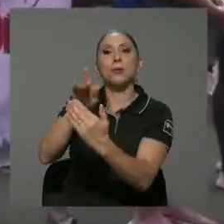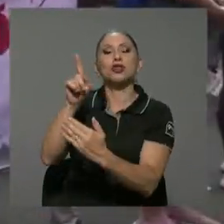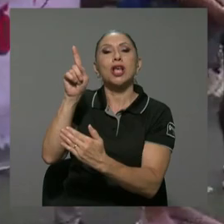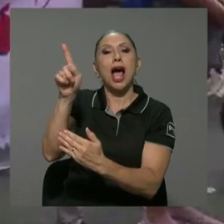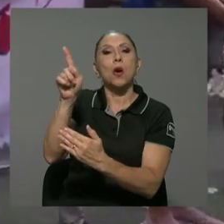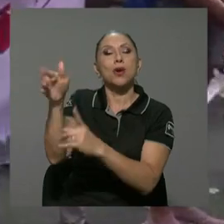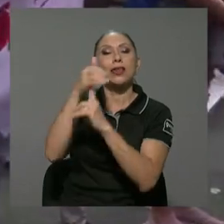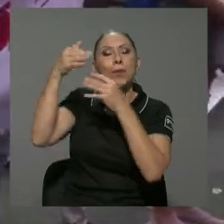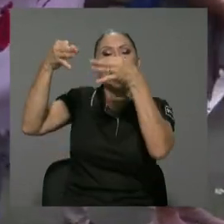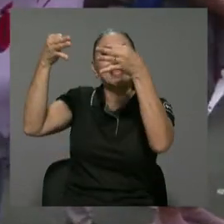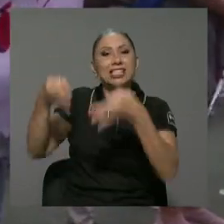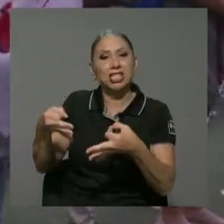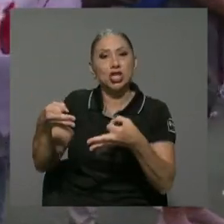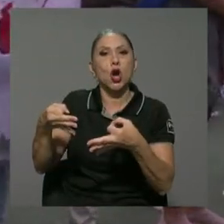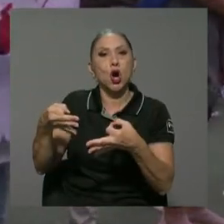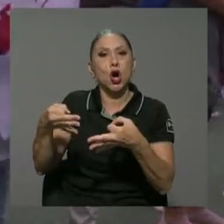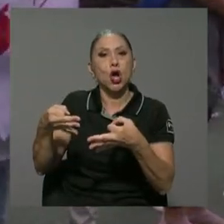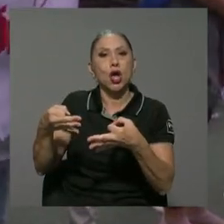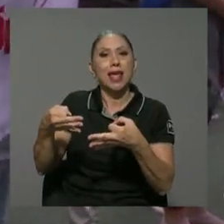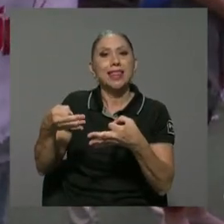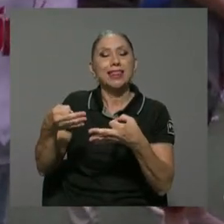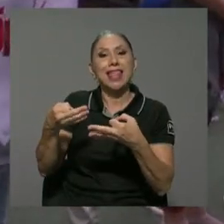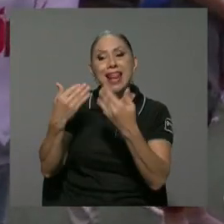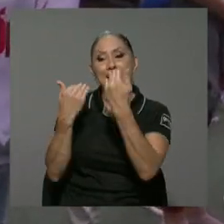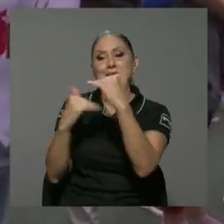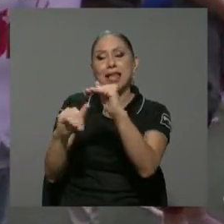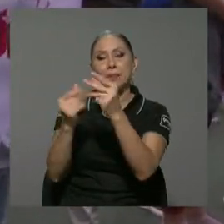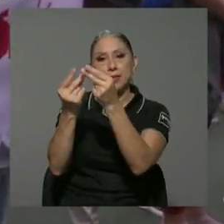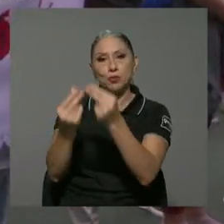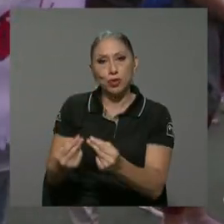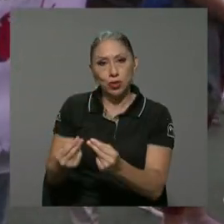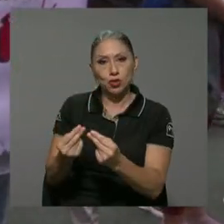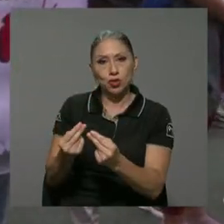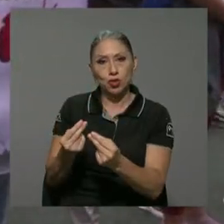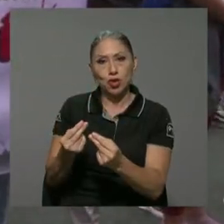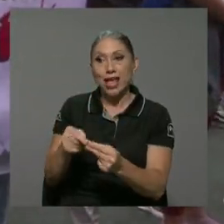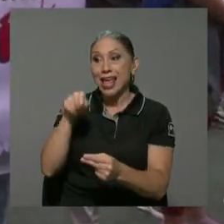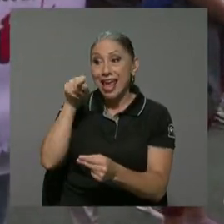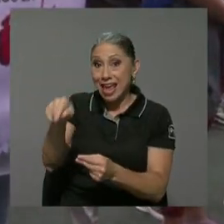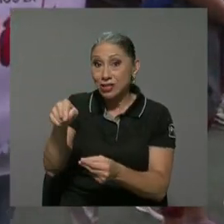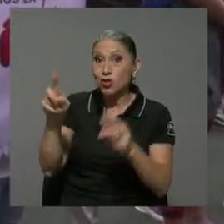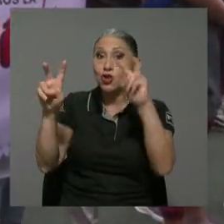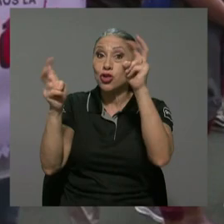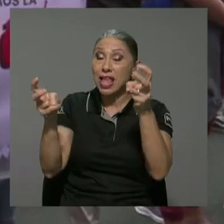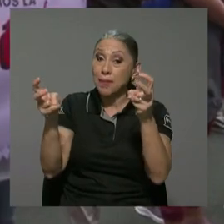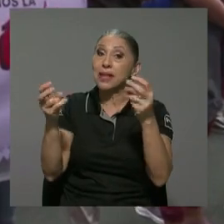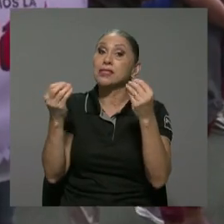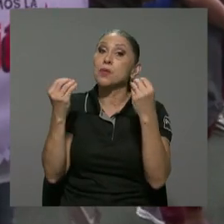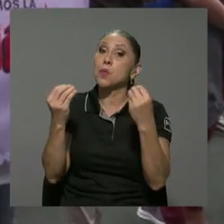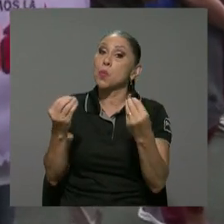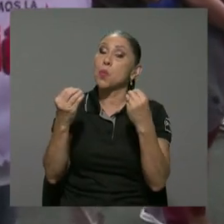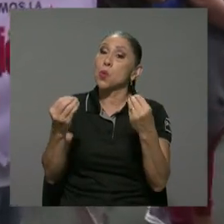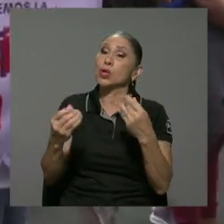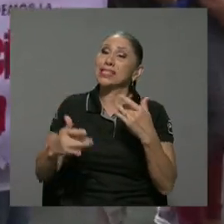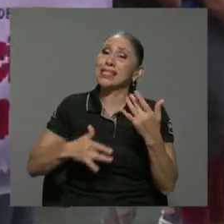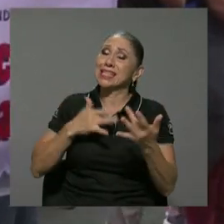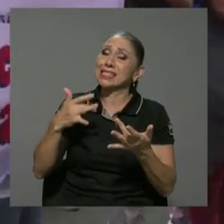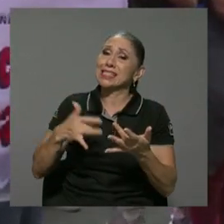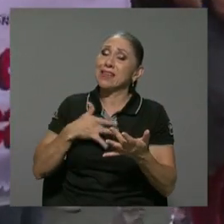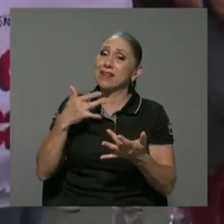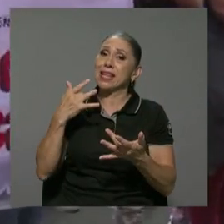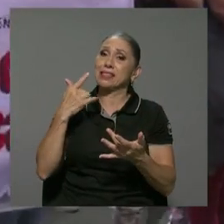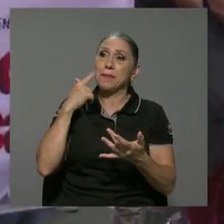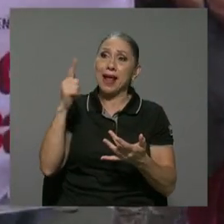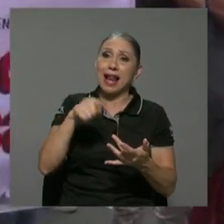reduccionista a temas presupuestarios. Y nos están tocando temas muy sensibles para la población, la educación,